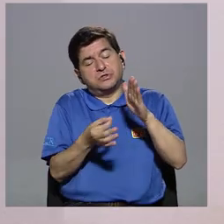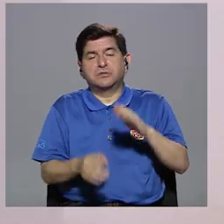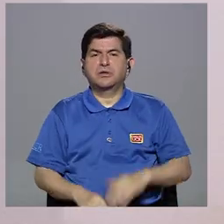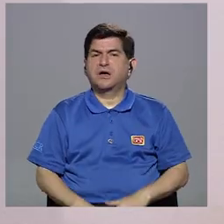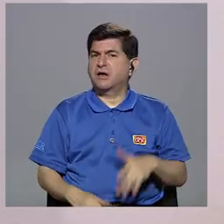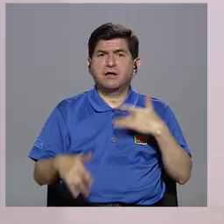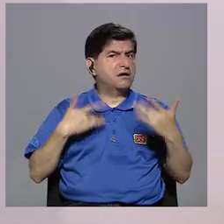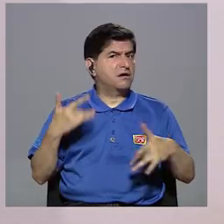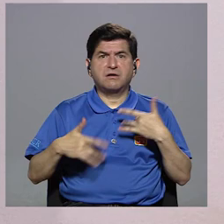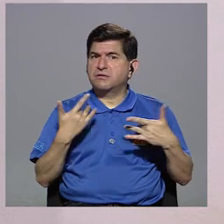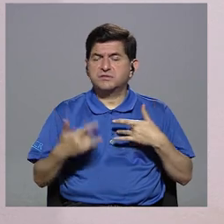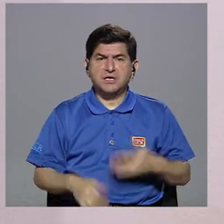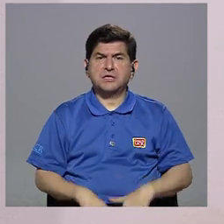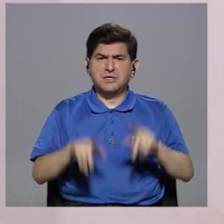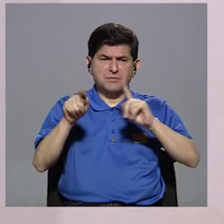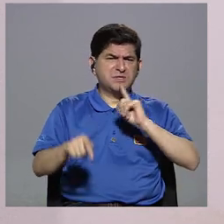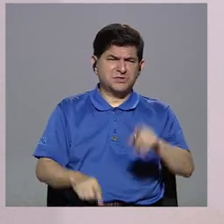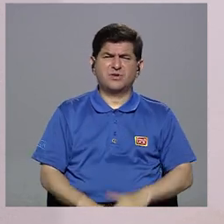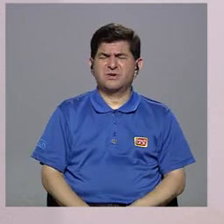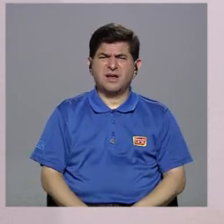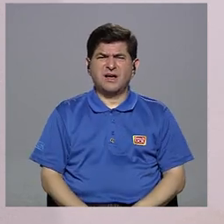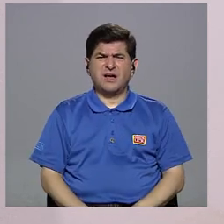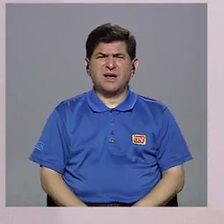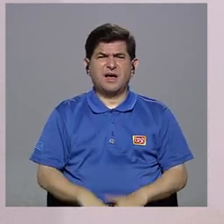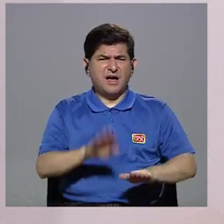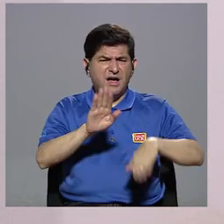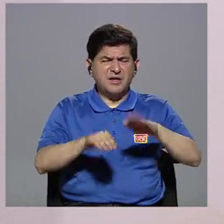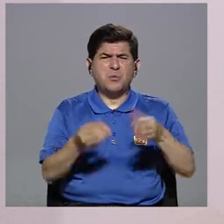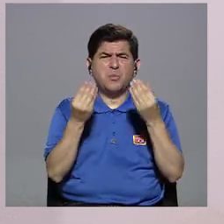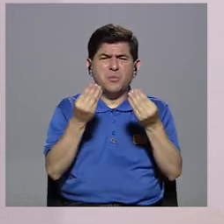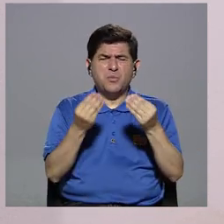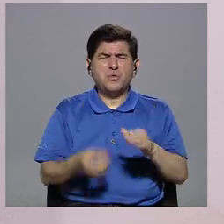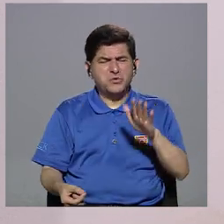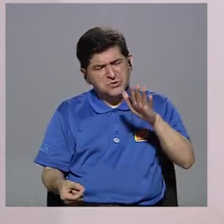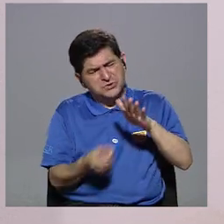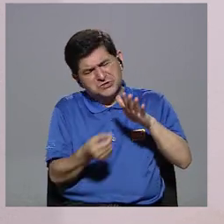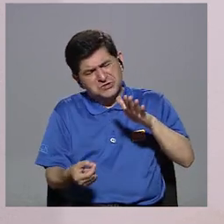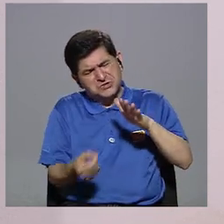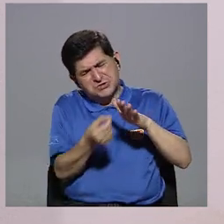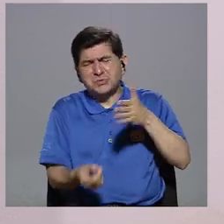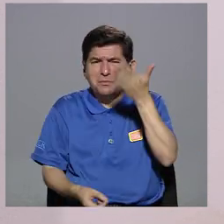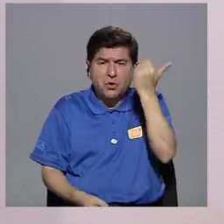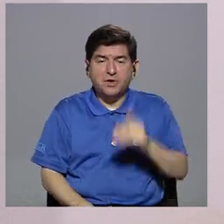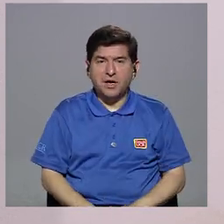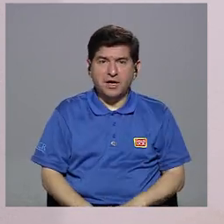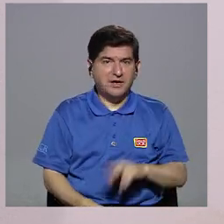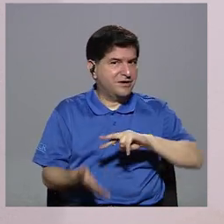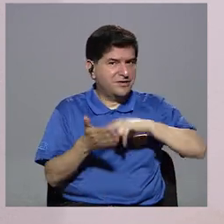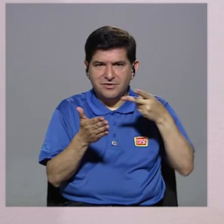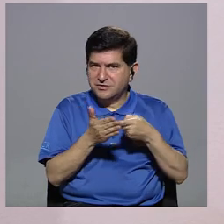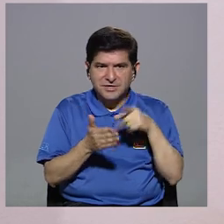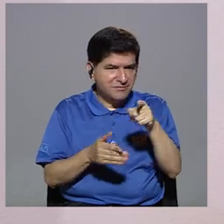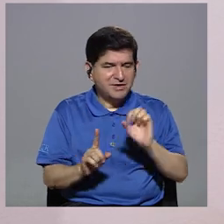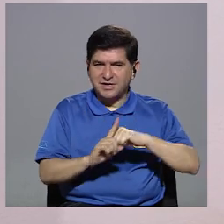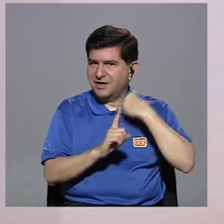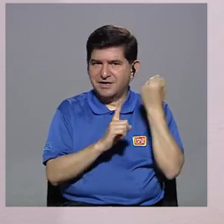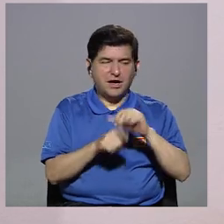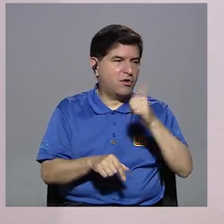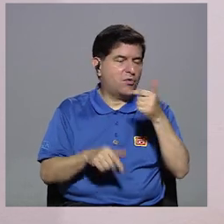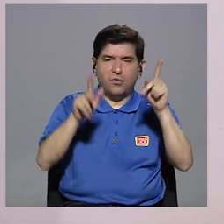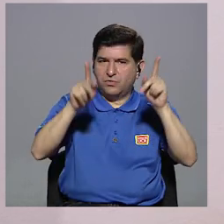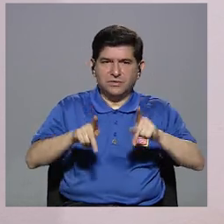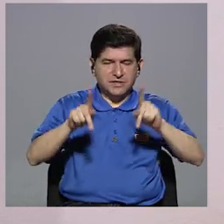y no sentir a veces la gente dice porque un diabético se meten tanto tachuelas no es que se metan más taquilleras